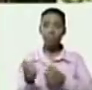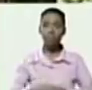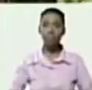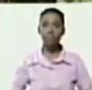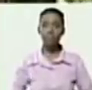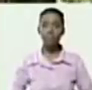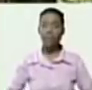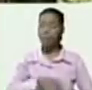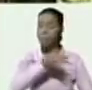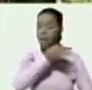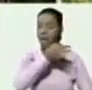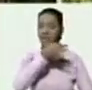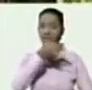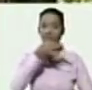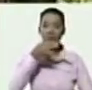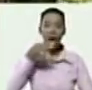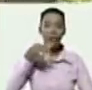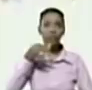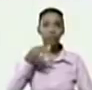extraordinario